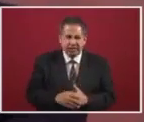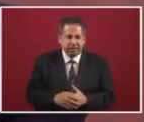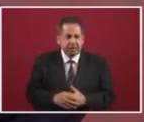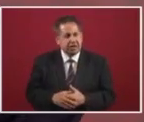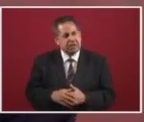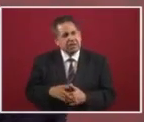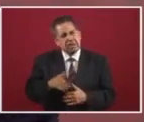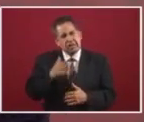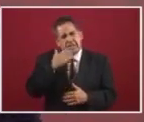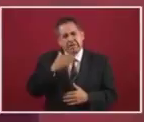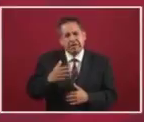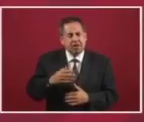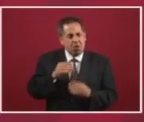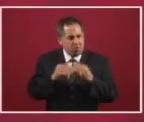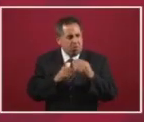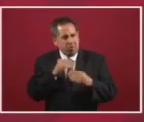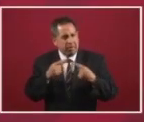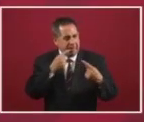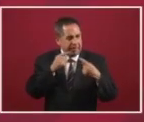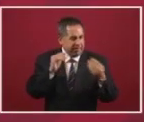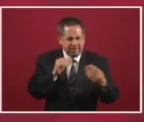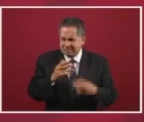buena la polémica,